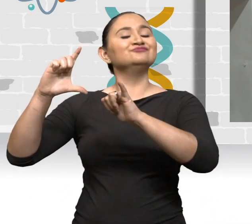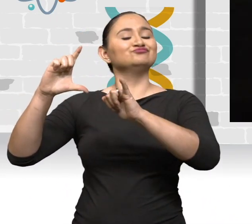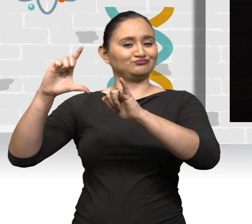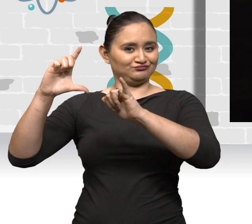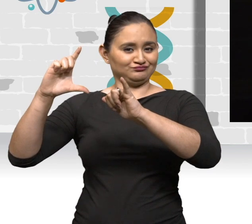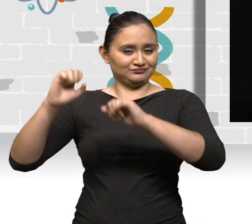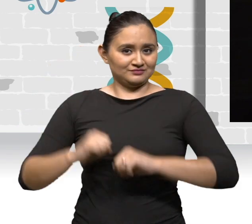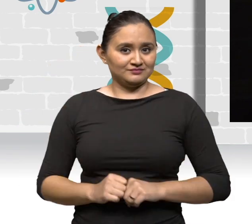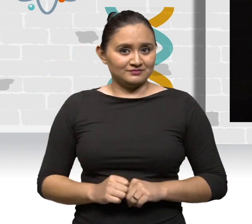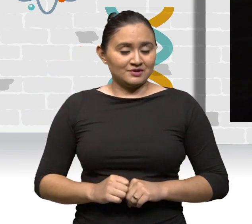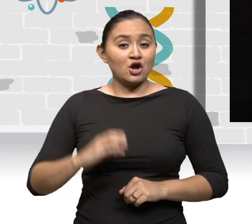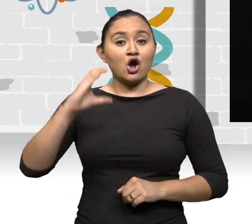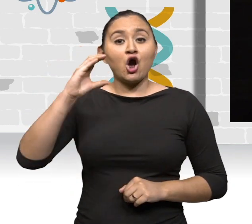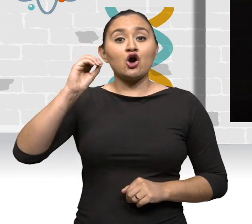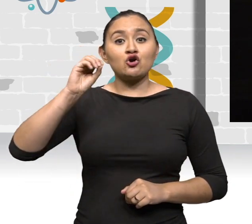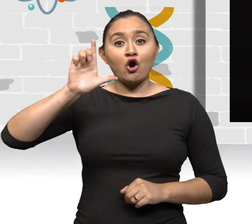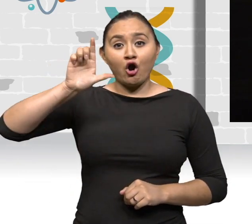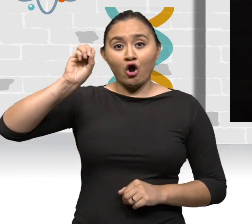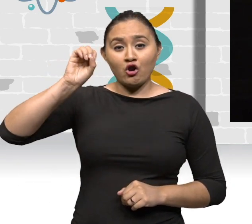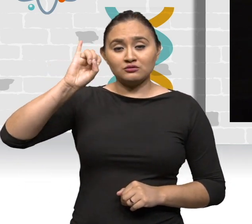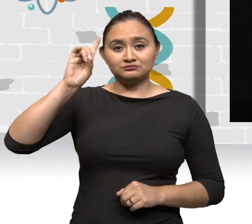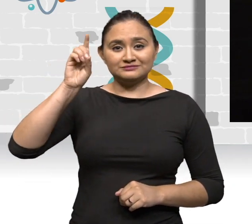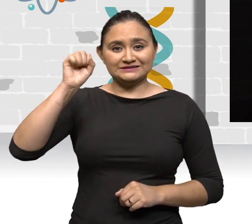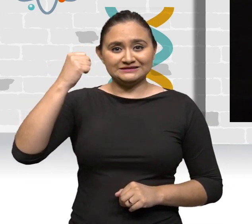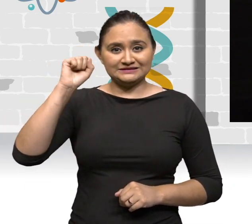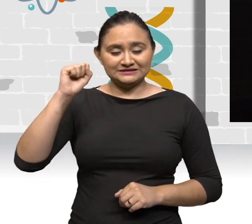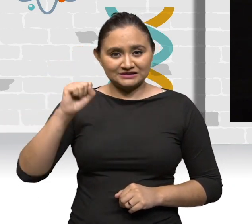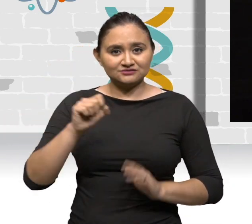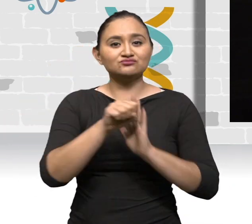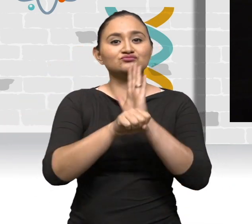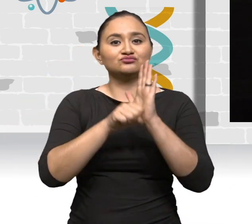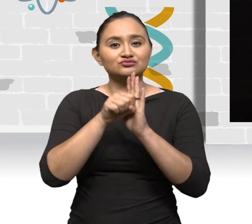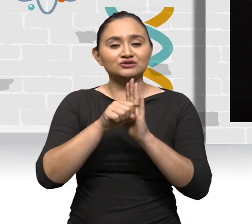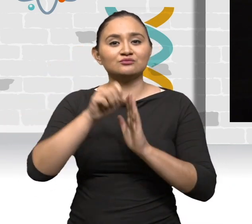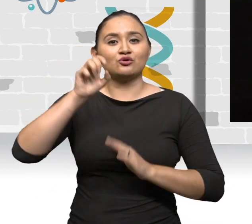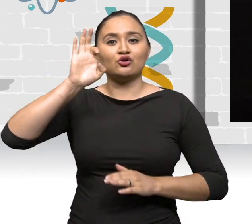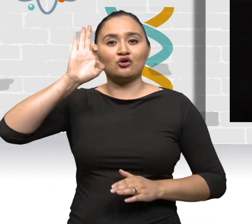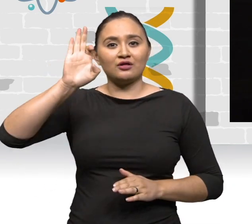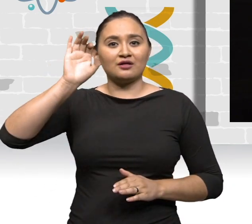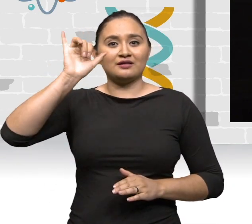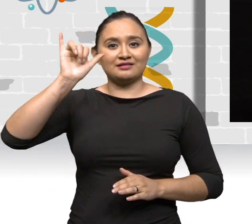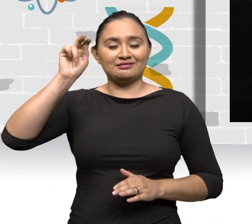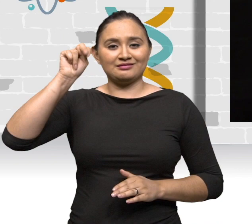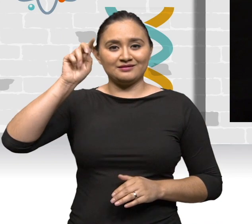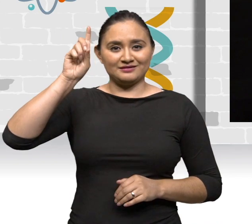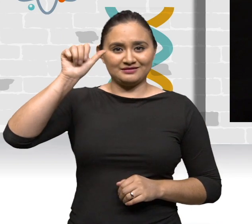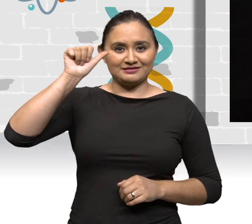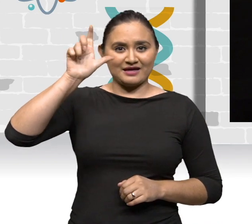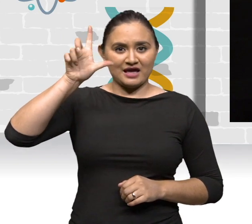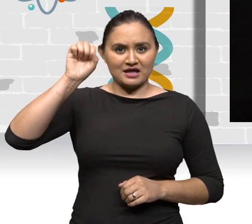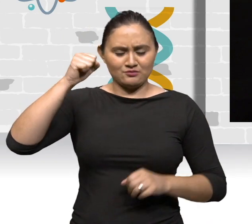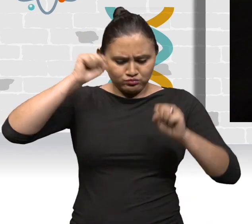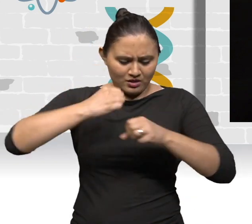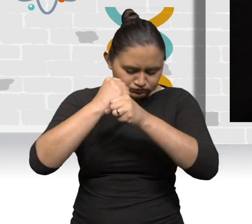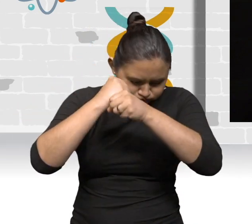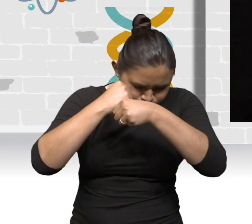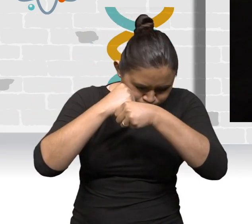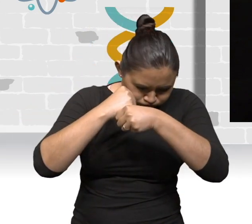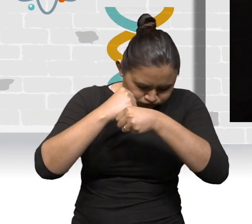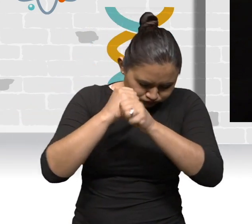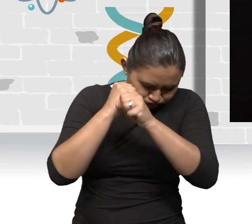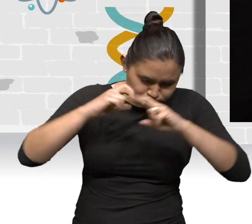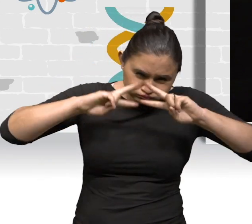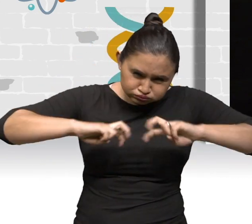filtración. Los coloides se caracterizan por el efecto de Tyndall, su movimiento browniano, poder ser separados por electroforesis